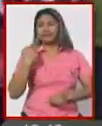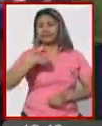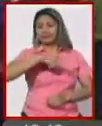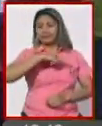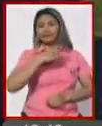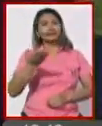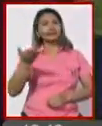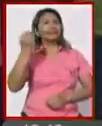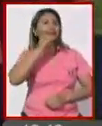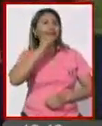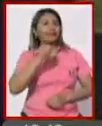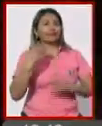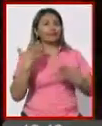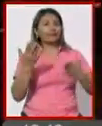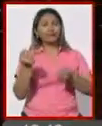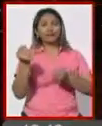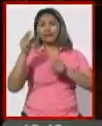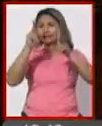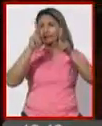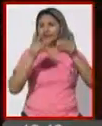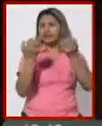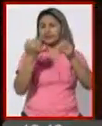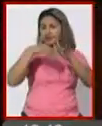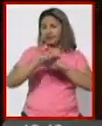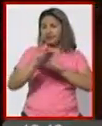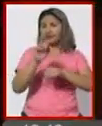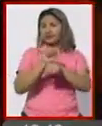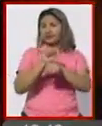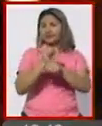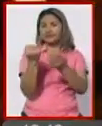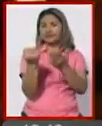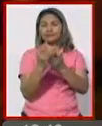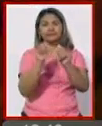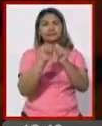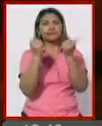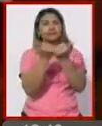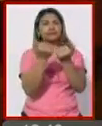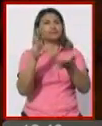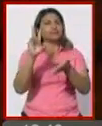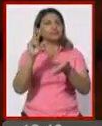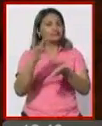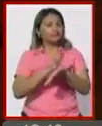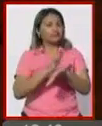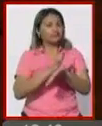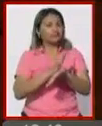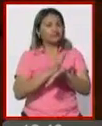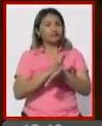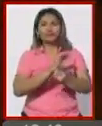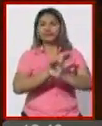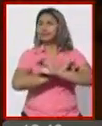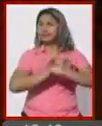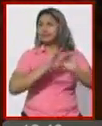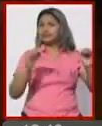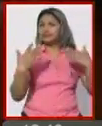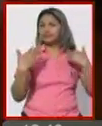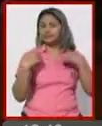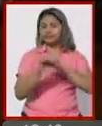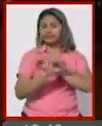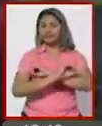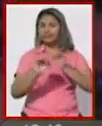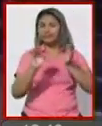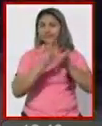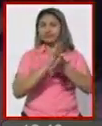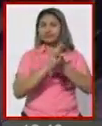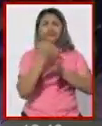somos antiguos. Y la gente que está queriendo entrar a trabajar en la nueva asociación no tiene papeles. Nada de papeles, no tienen nada de